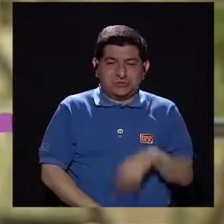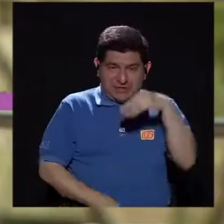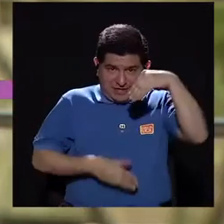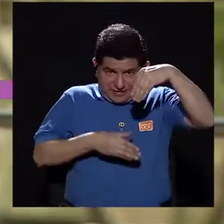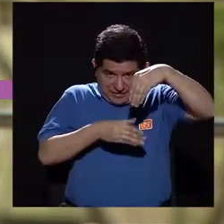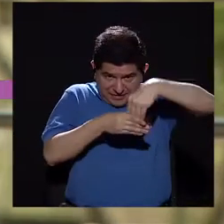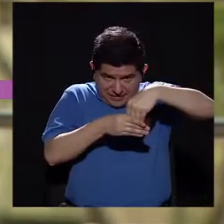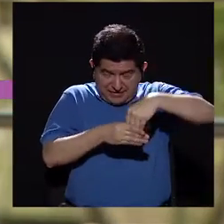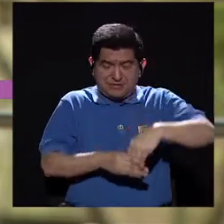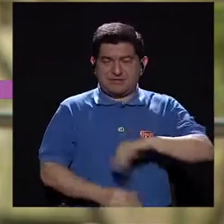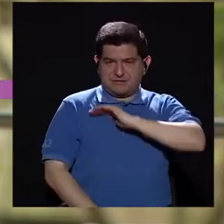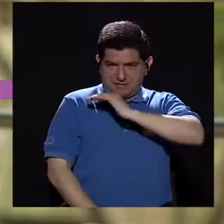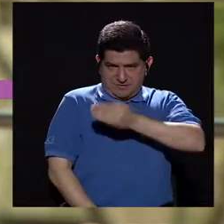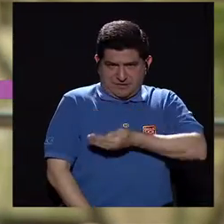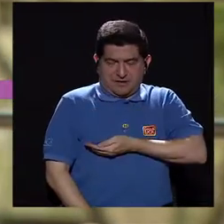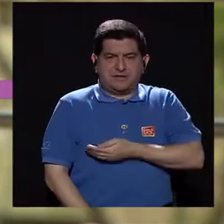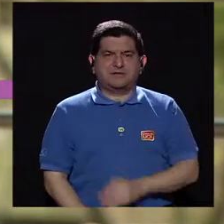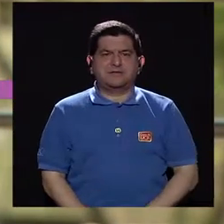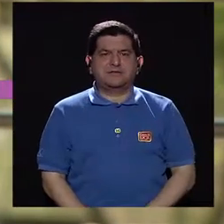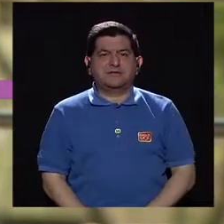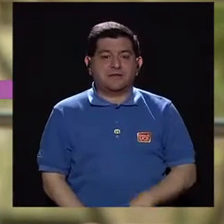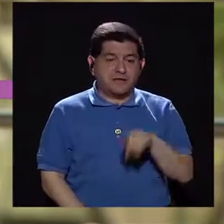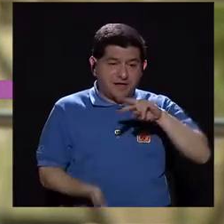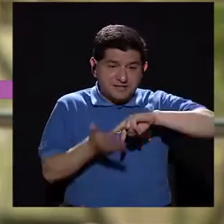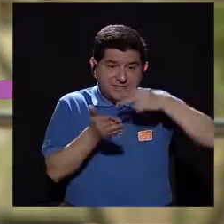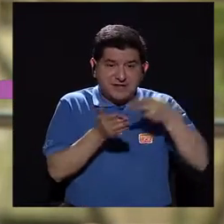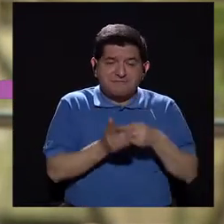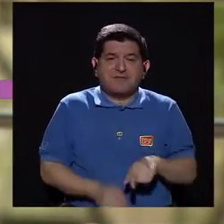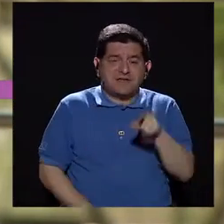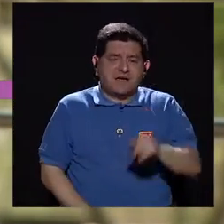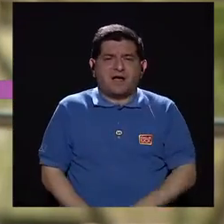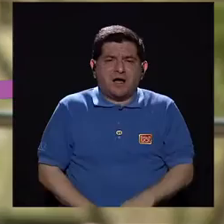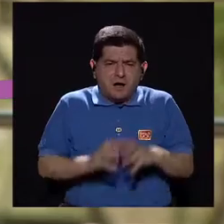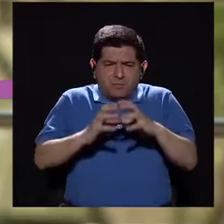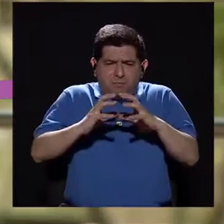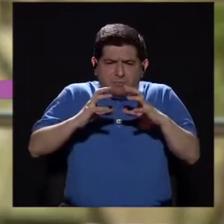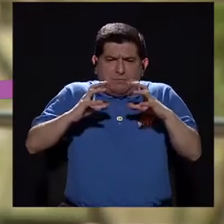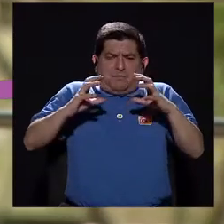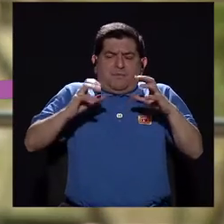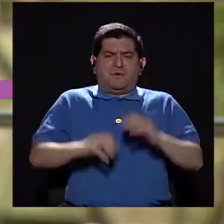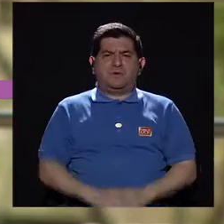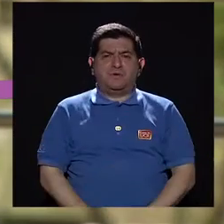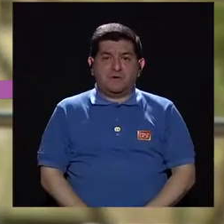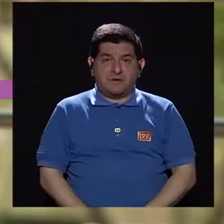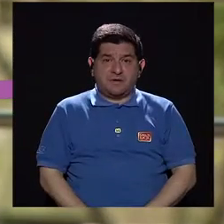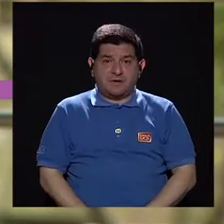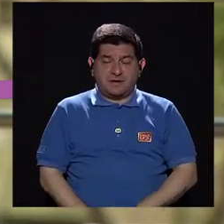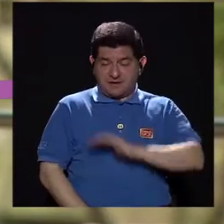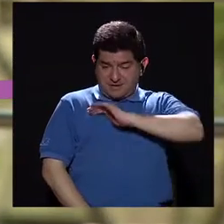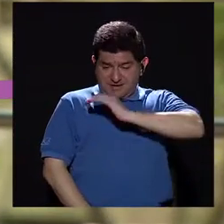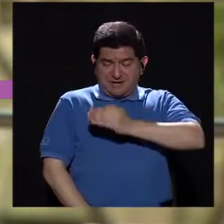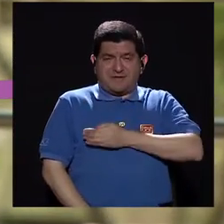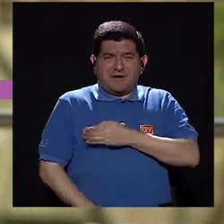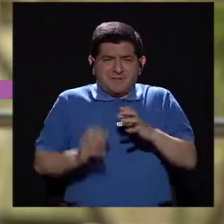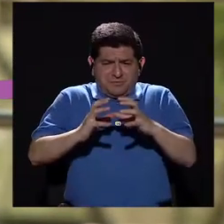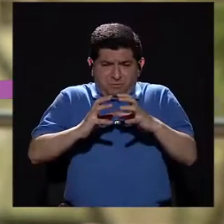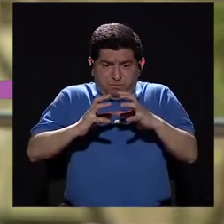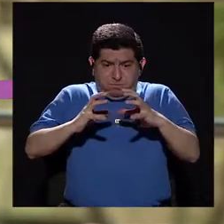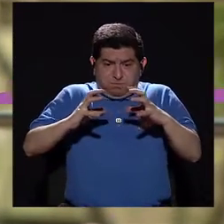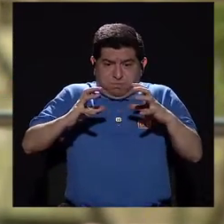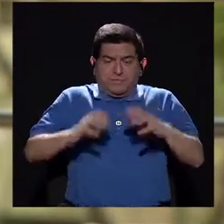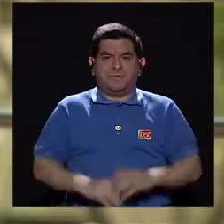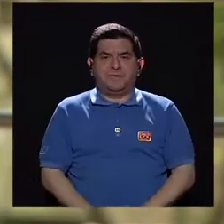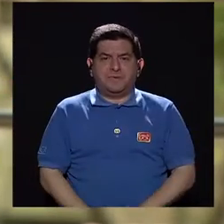el tejido mamario y la terminación significa una inflamación. O sea, el tejido mamario, la mama se